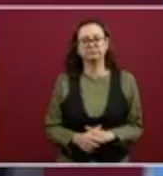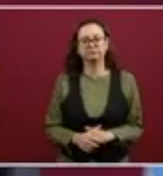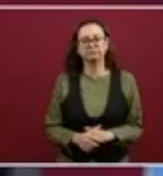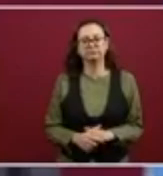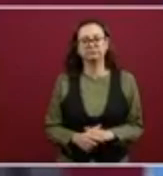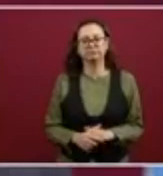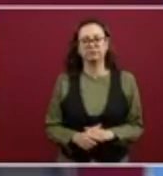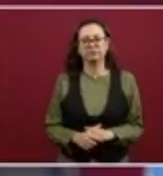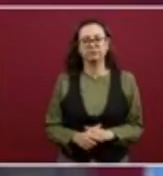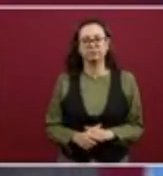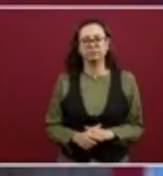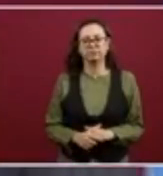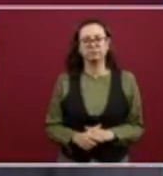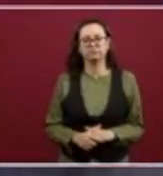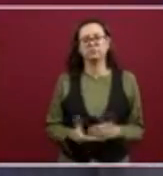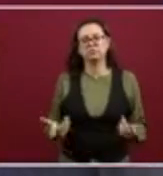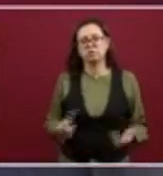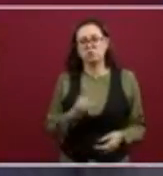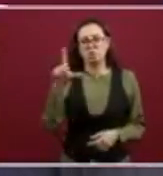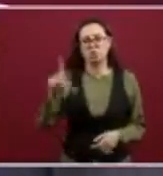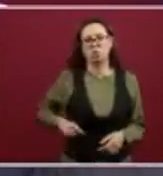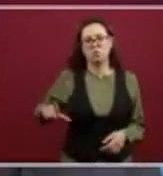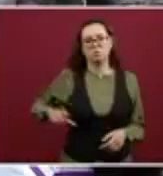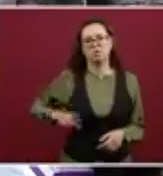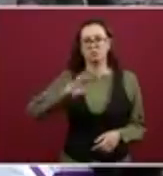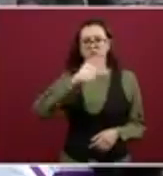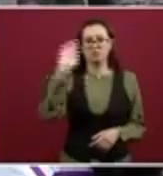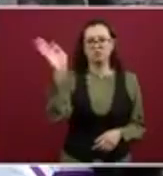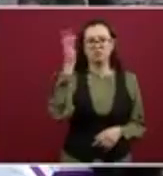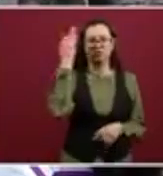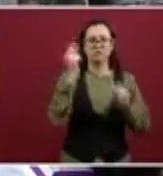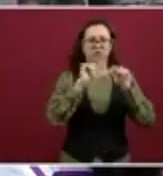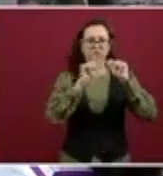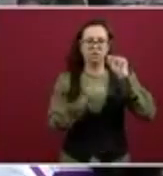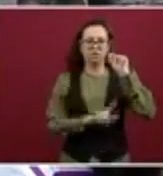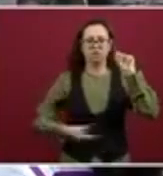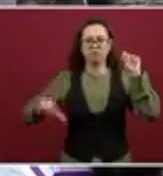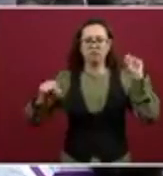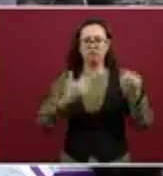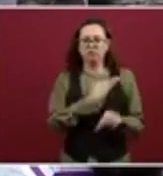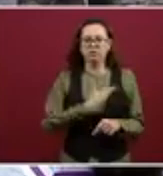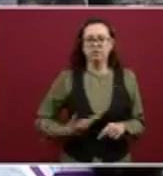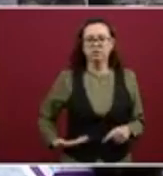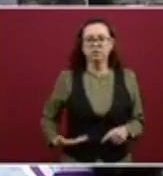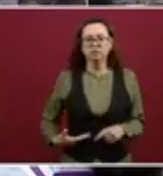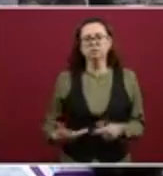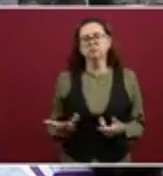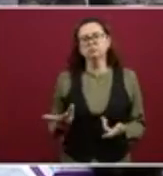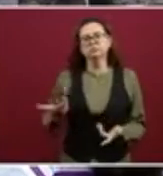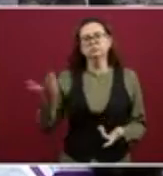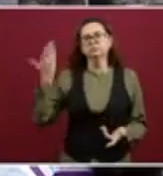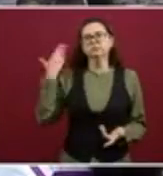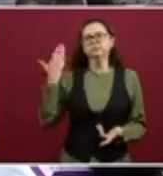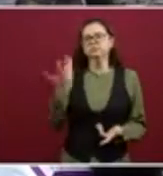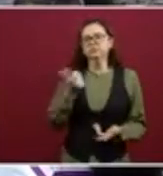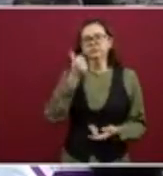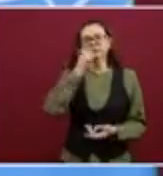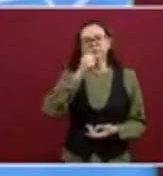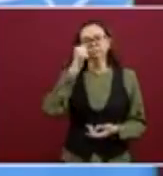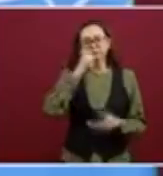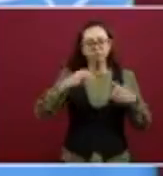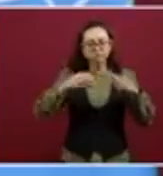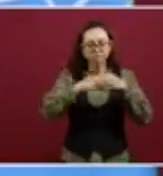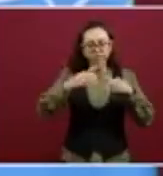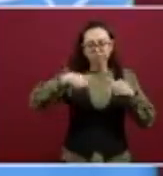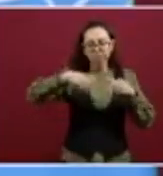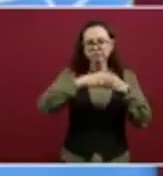el Ejecutivo Federal, el Gobierno de la República contaba con 10,000 efectivos de